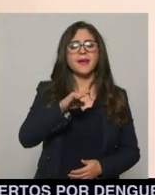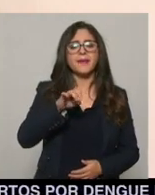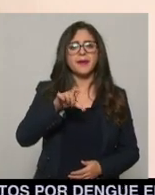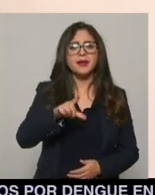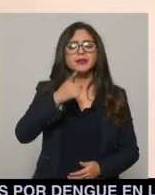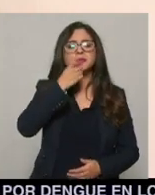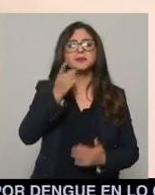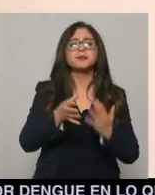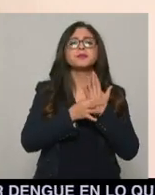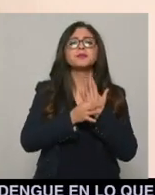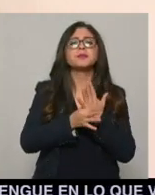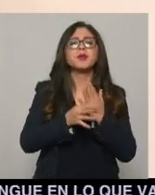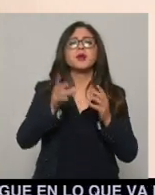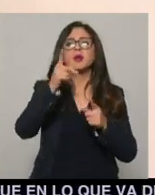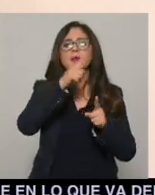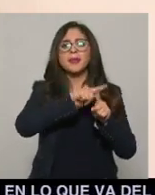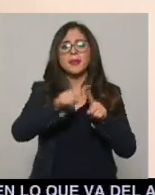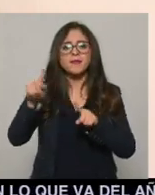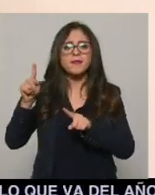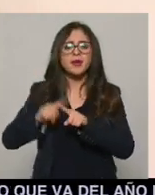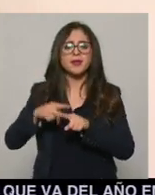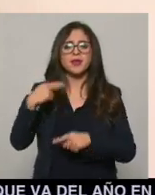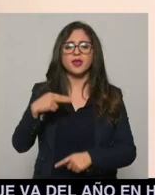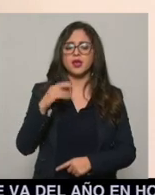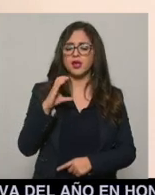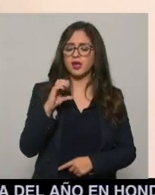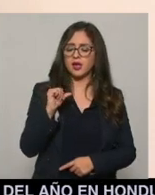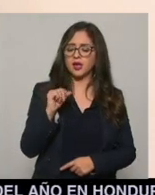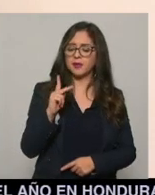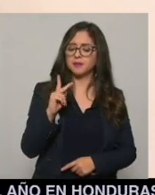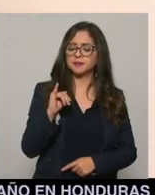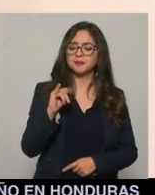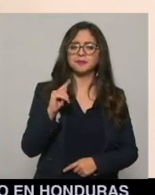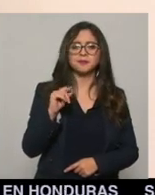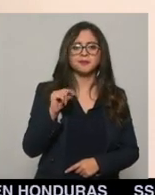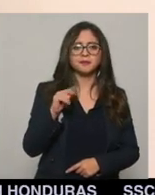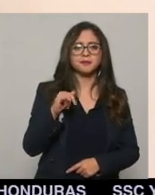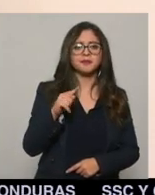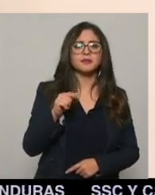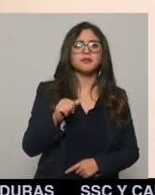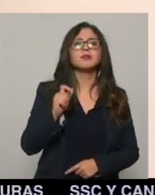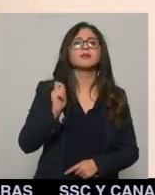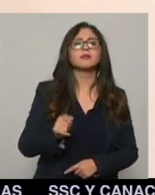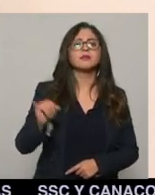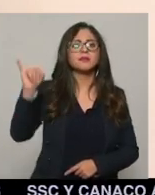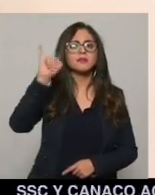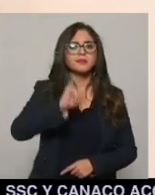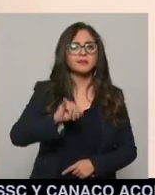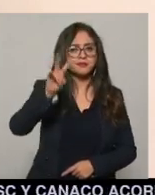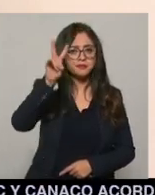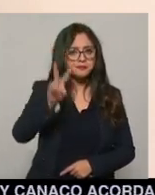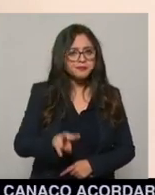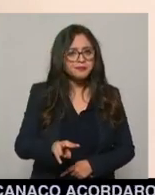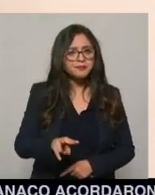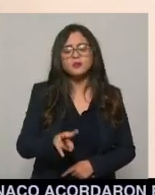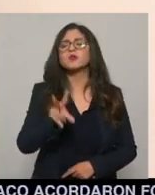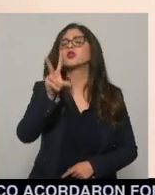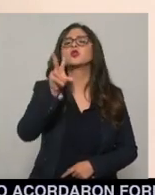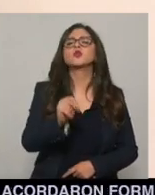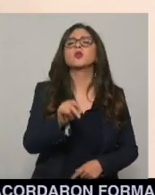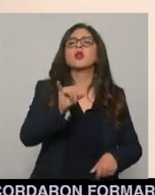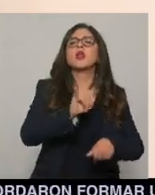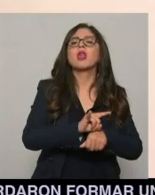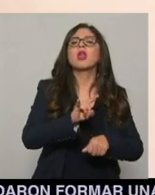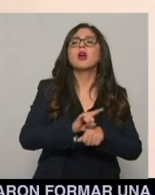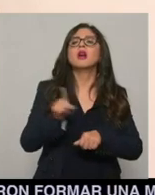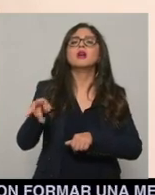a grandes capitalistas como los jefes de a de veras. No estos empleaditos que tienen